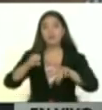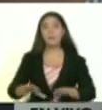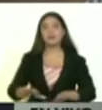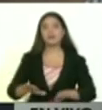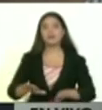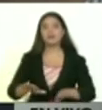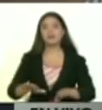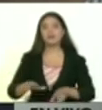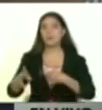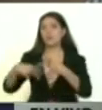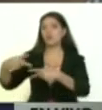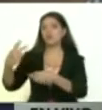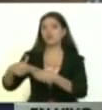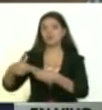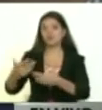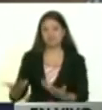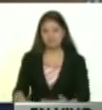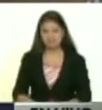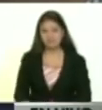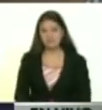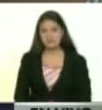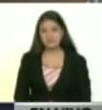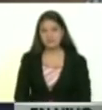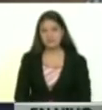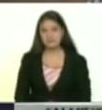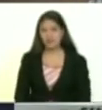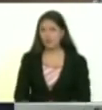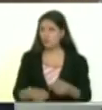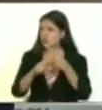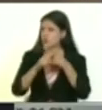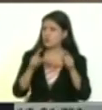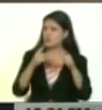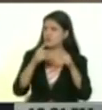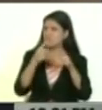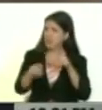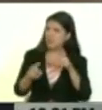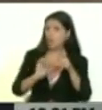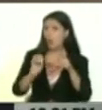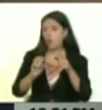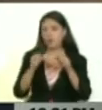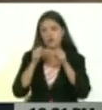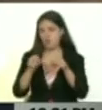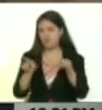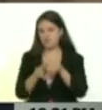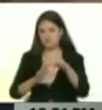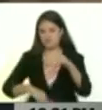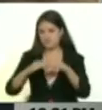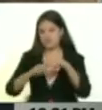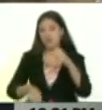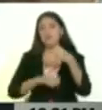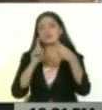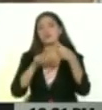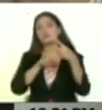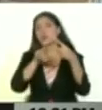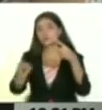su membresía. ¿Va a ser un número distinto o va a permanecer igual? La segunda pregunta es,